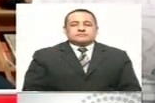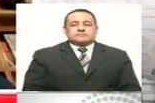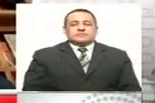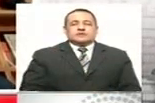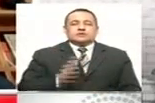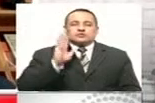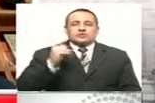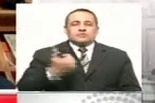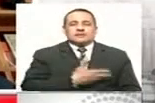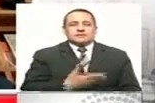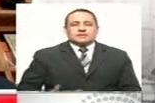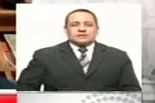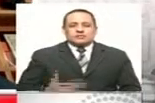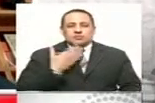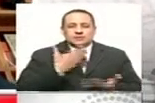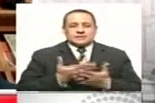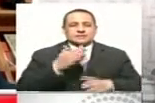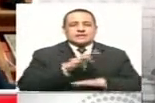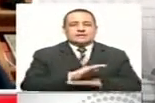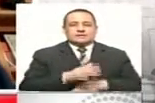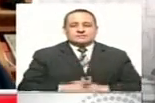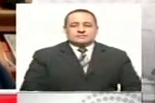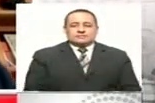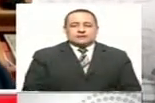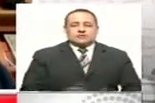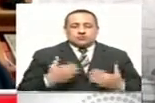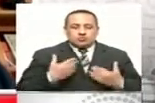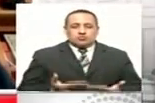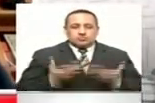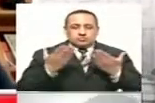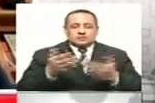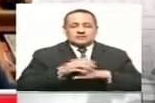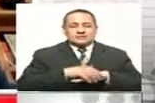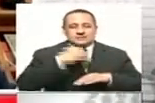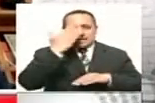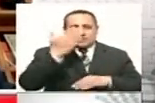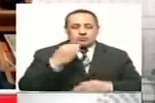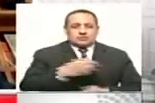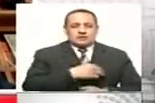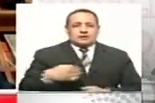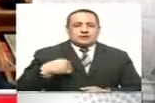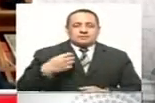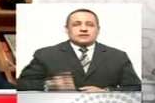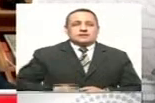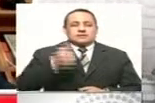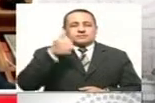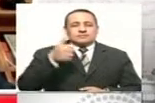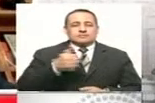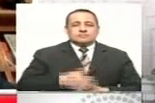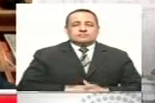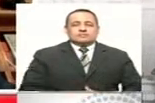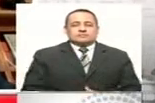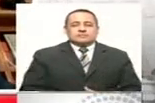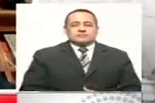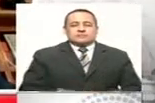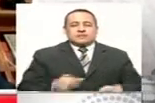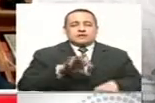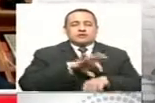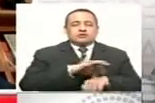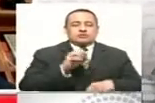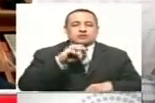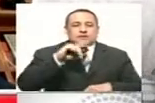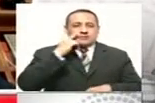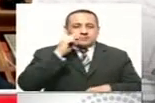Señor presidente, muy buenas tardes. Por su intermedio, saludo a la presidenta del Consejo de Ministros, la doctora